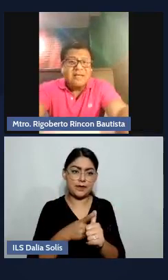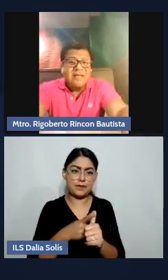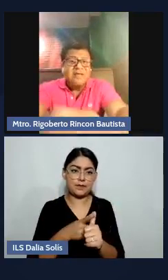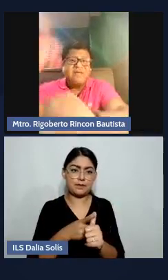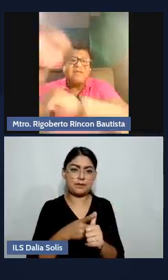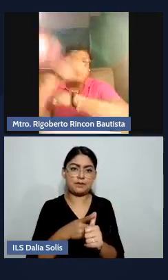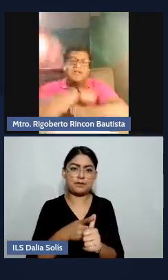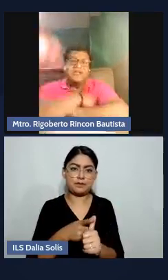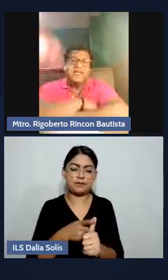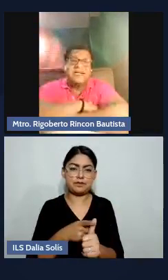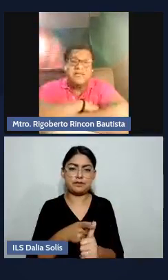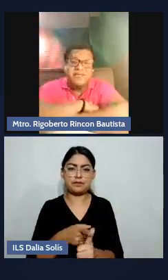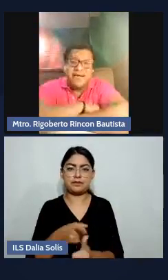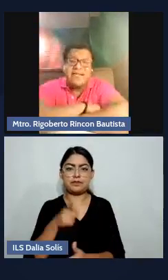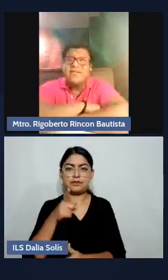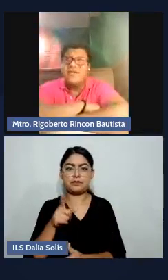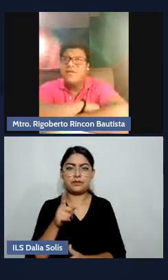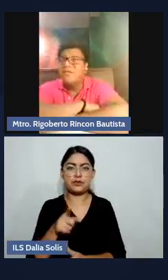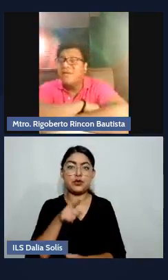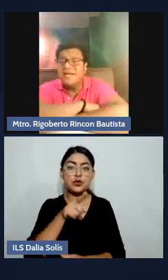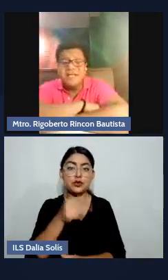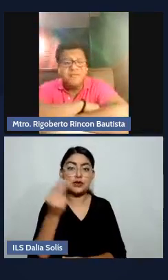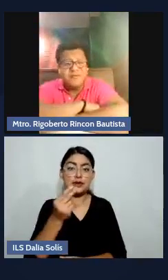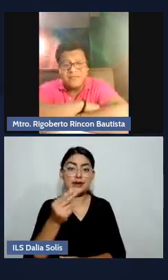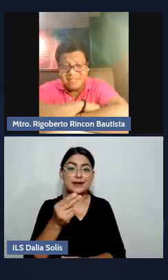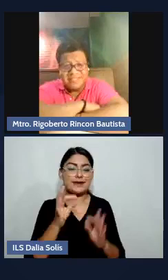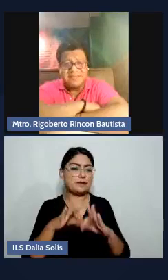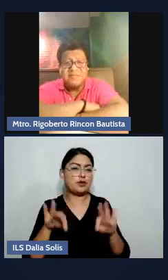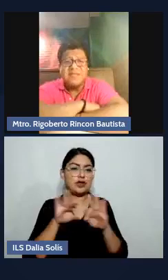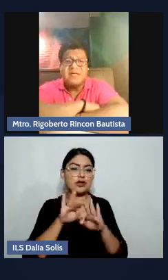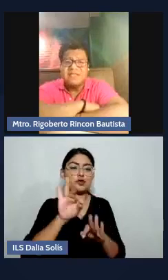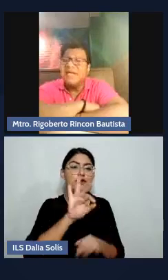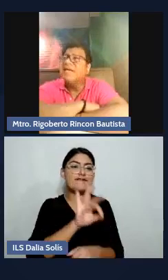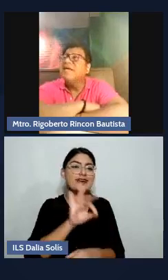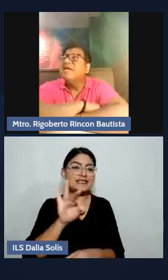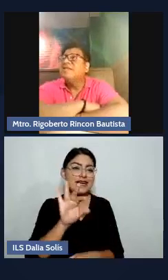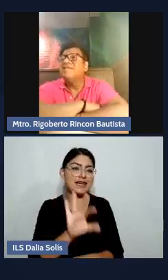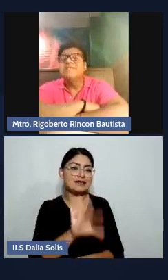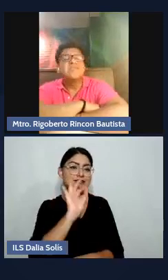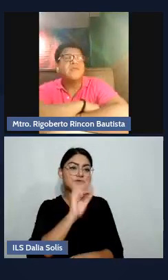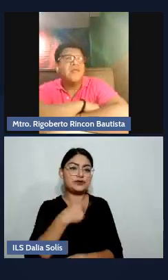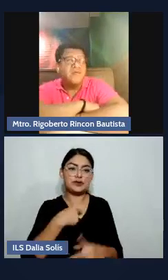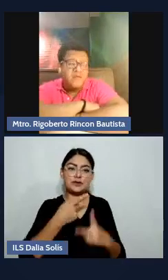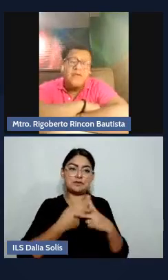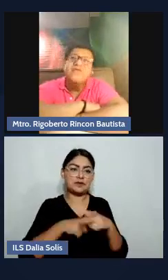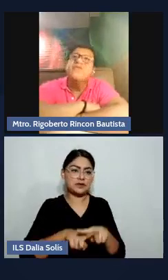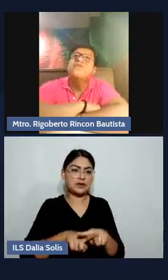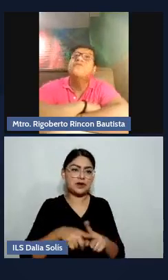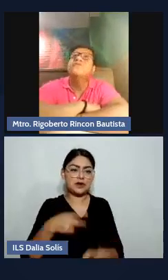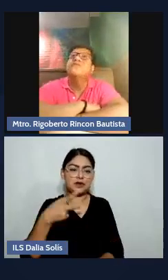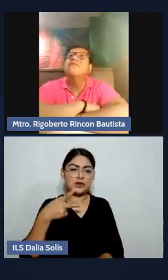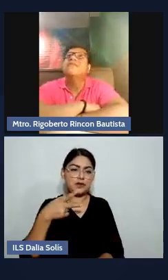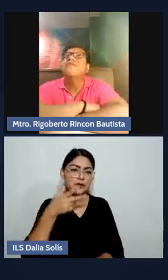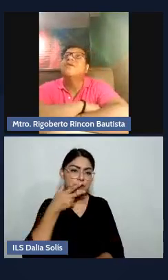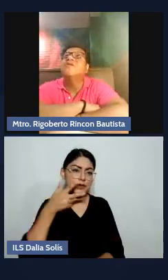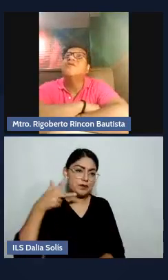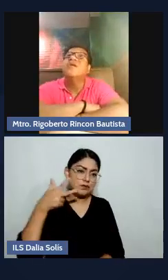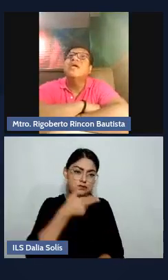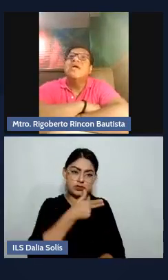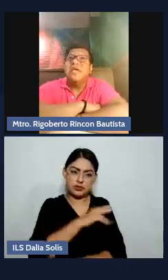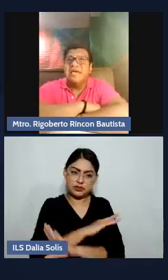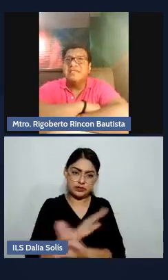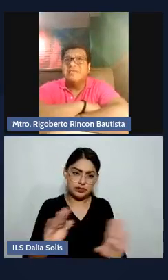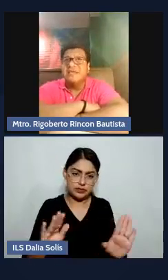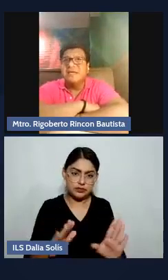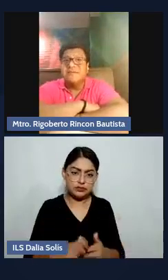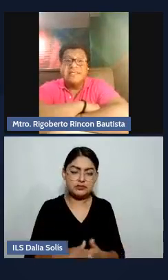para dejar de fumar. Eso es algo bien importantísimo, ¿ya? Tal vez has tocado fondo, tal vez a lo mejor